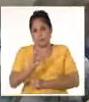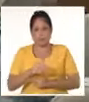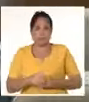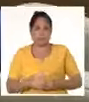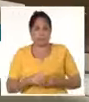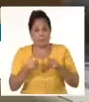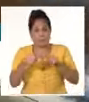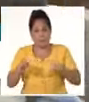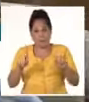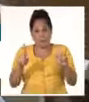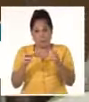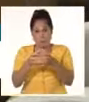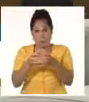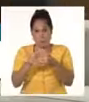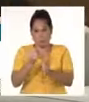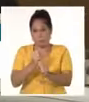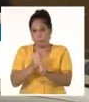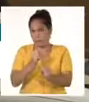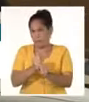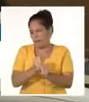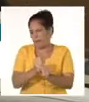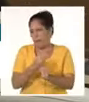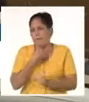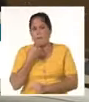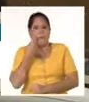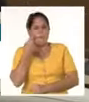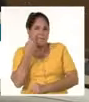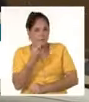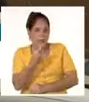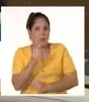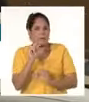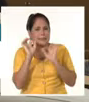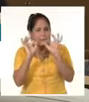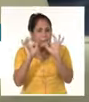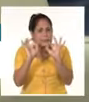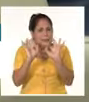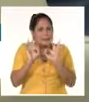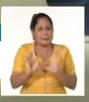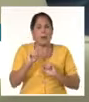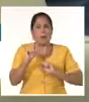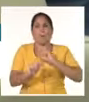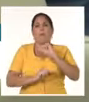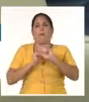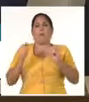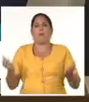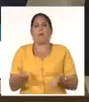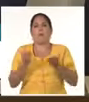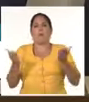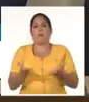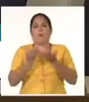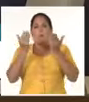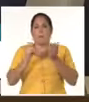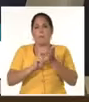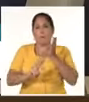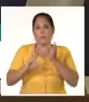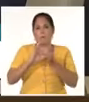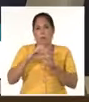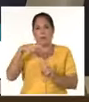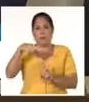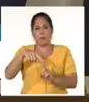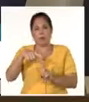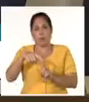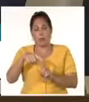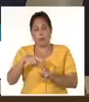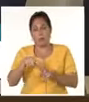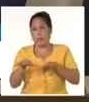esta sesión de trabajo examinó de forma detallada la recuperación en municipios de la provincia de guantánamo las